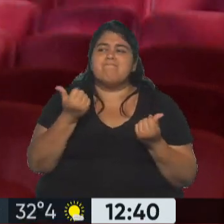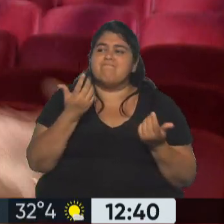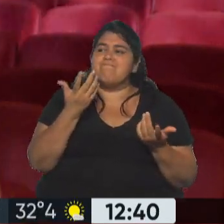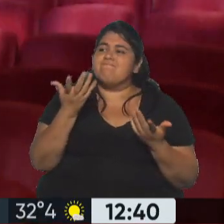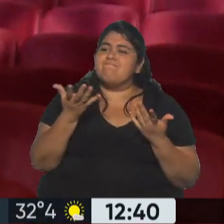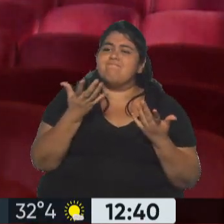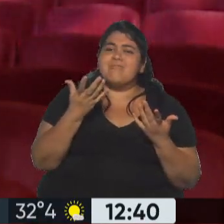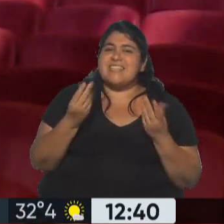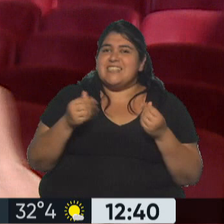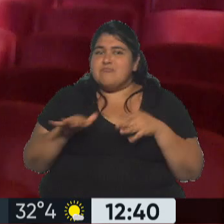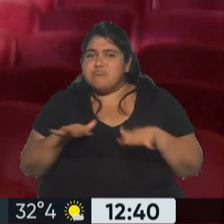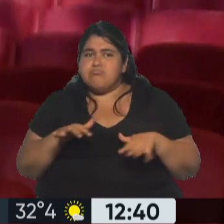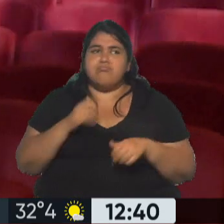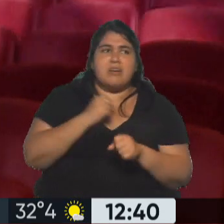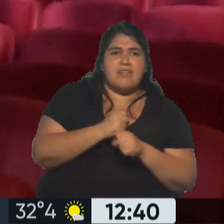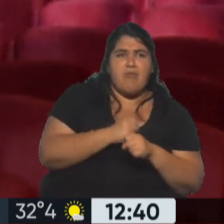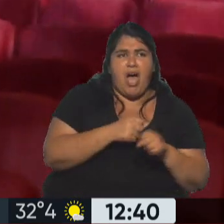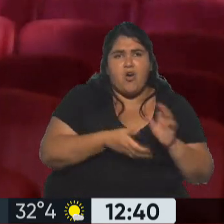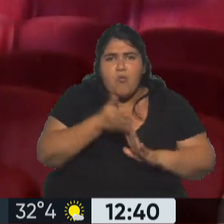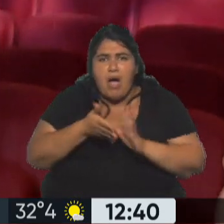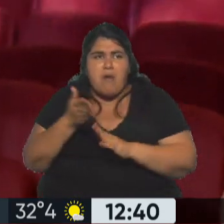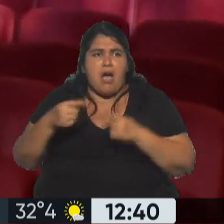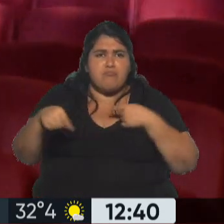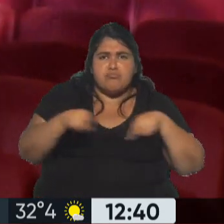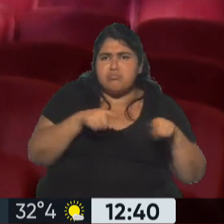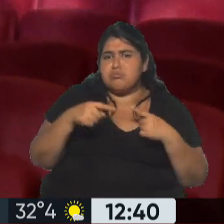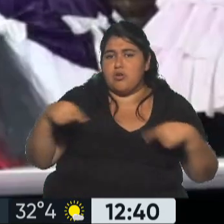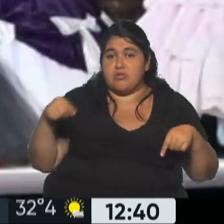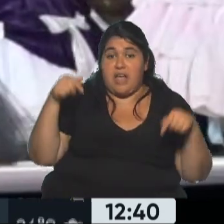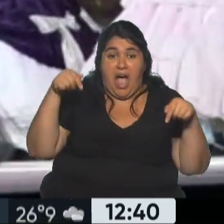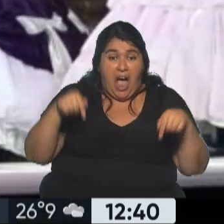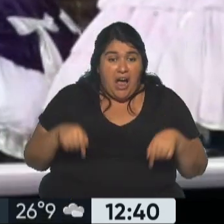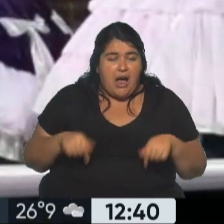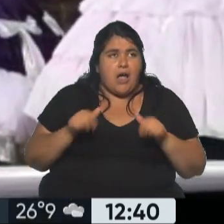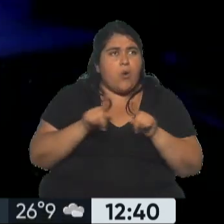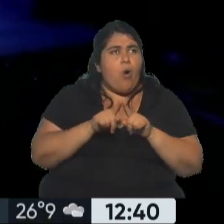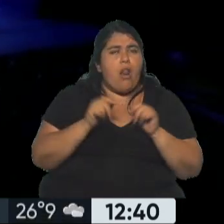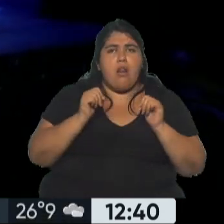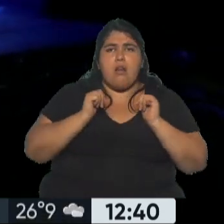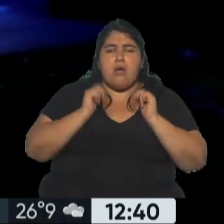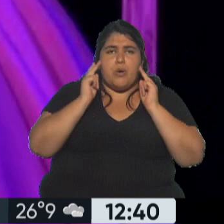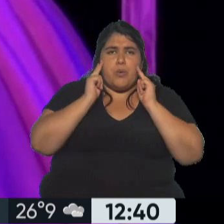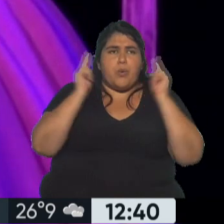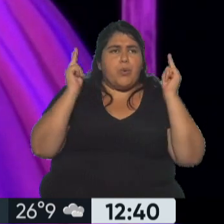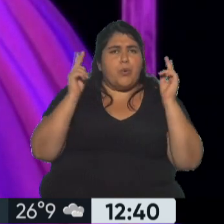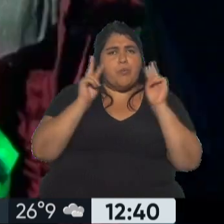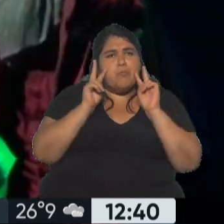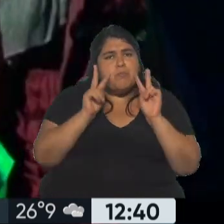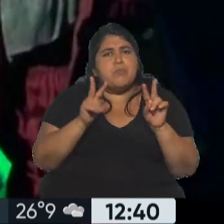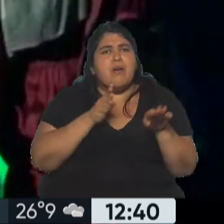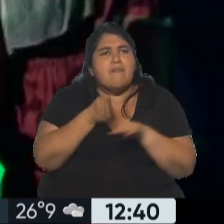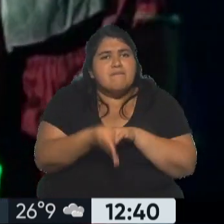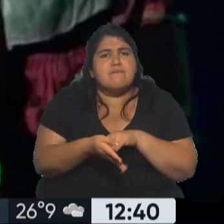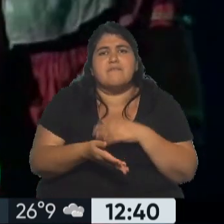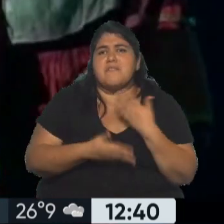digamos, de esa vorágine laboral. Y acá es un momento, como vos decís, distendido. Me parece que es